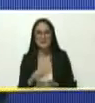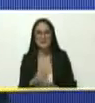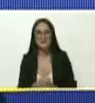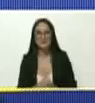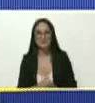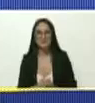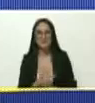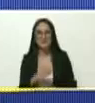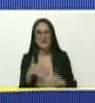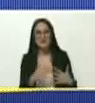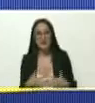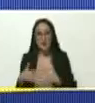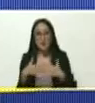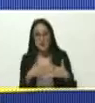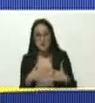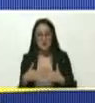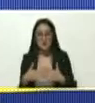Norteamérica.